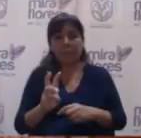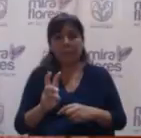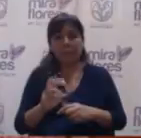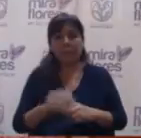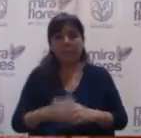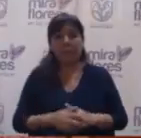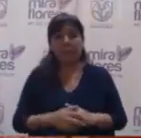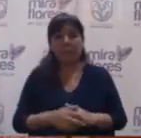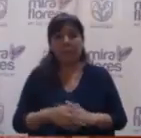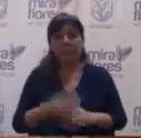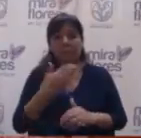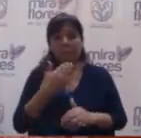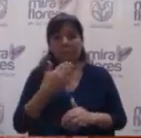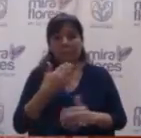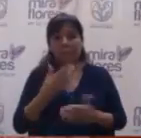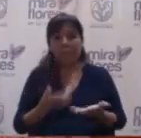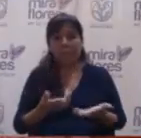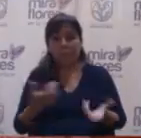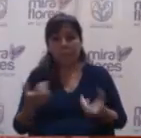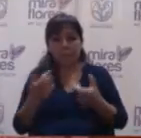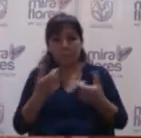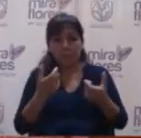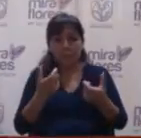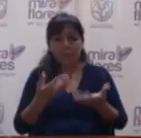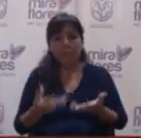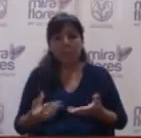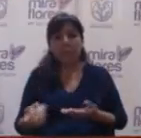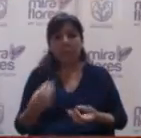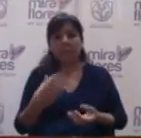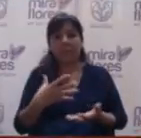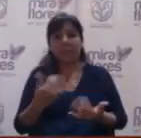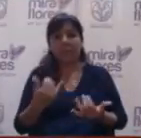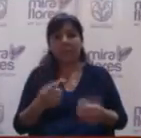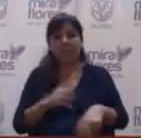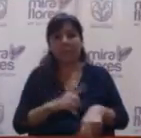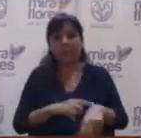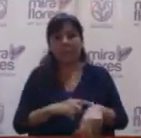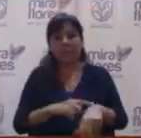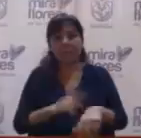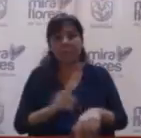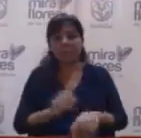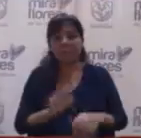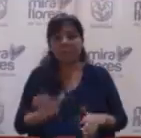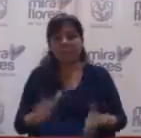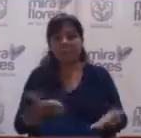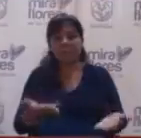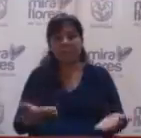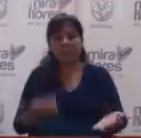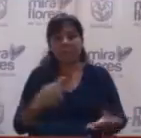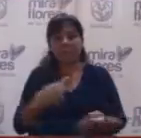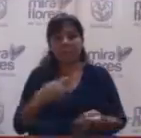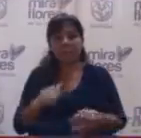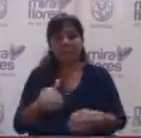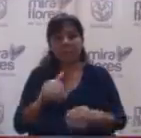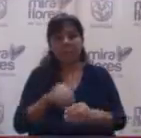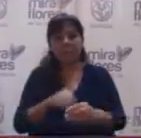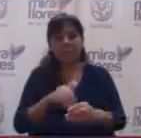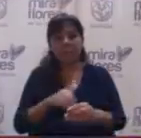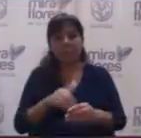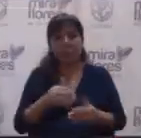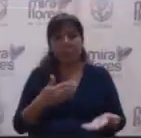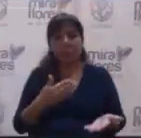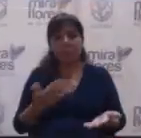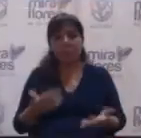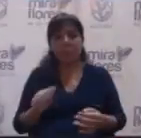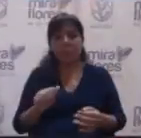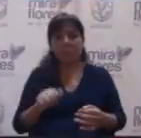Aquellos miembros del Consejo que tengan alguna observación pueden hacerla en estos momentos. Si no hay observaciones, procederemos a votar. Aquellos miembros del